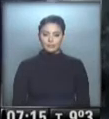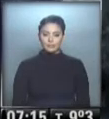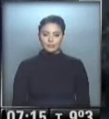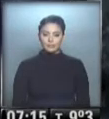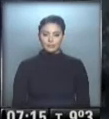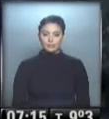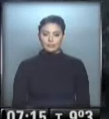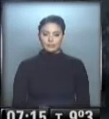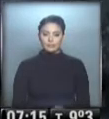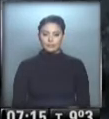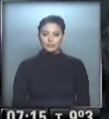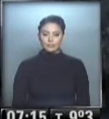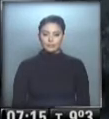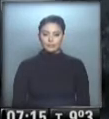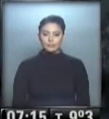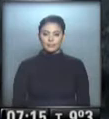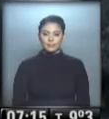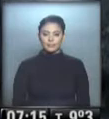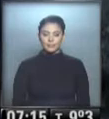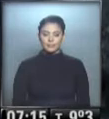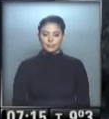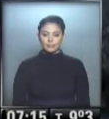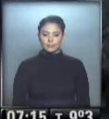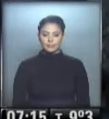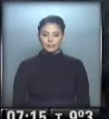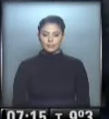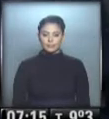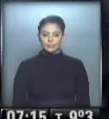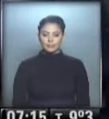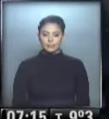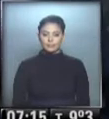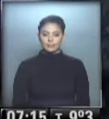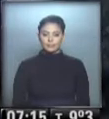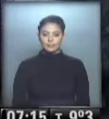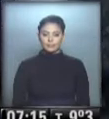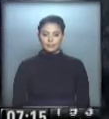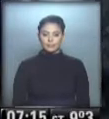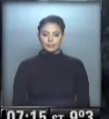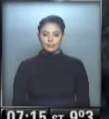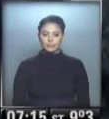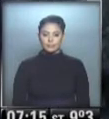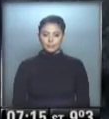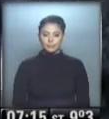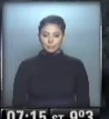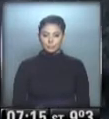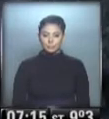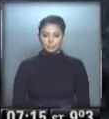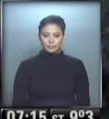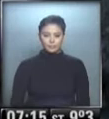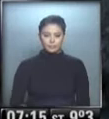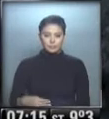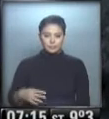violación de derechos humanos de civiles fundamentales de ciudadanos de otro país